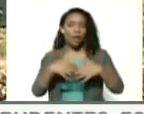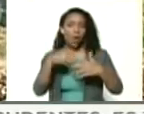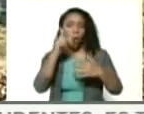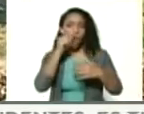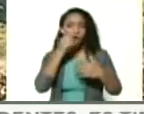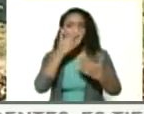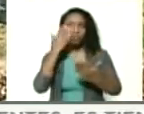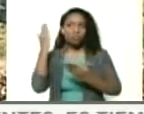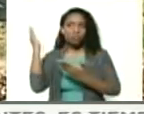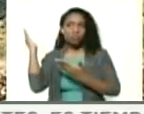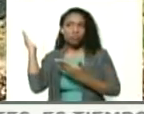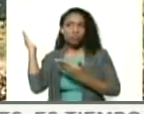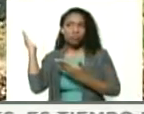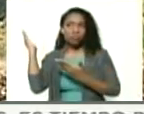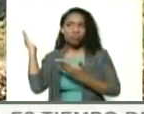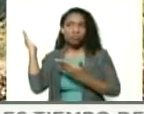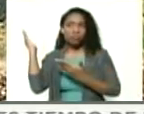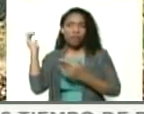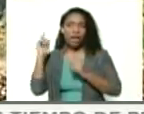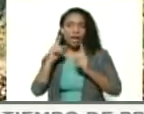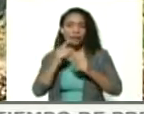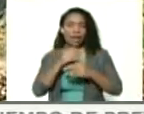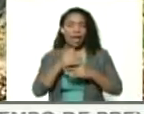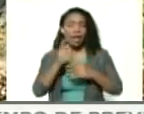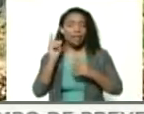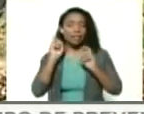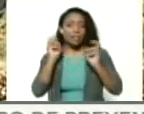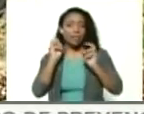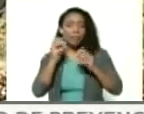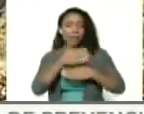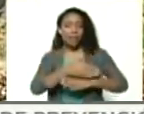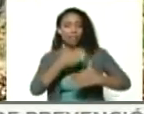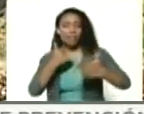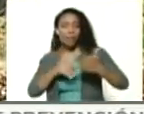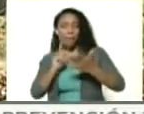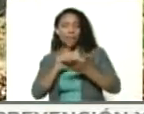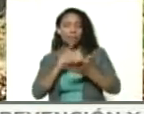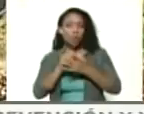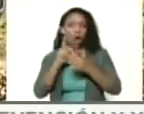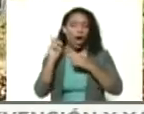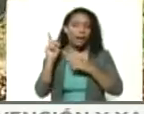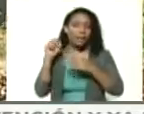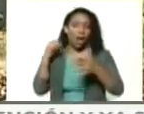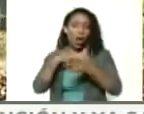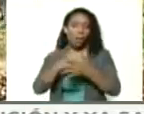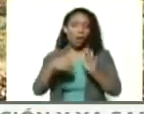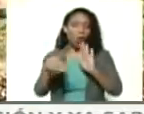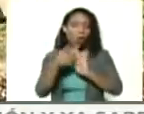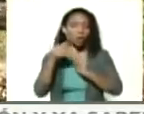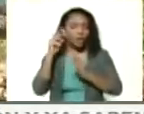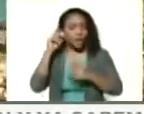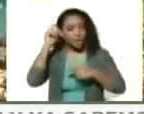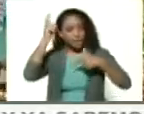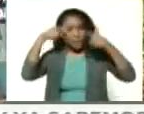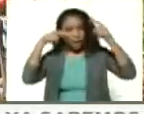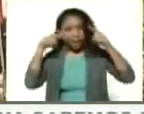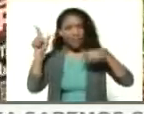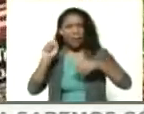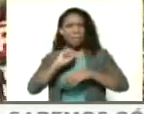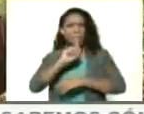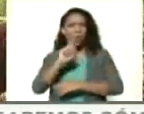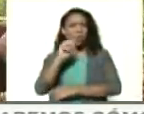Cisneros y el titular Tras Bastidores. ¿Hasta dónde llegó la participación de Gustavo Cisneros en el golpe contra Chávez? Una pregunta que